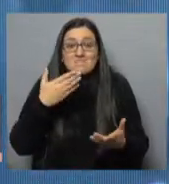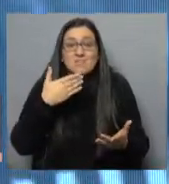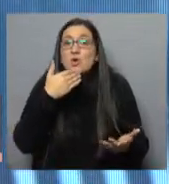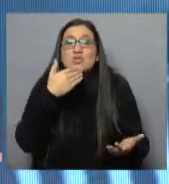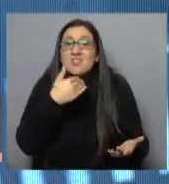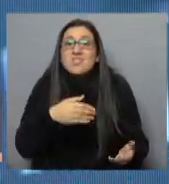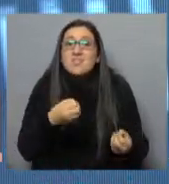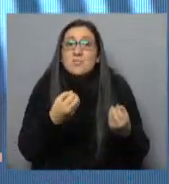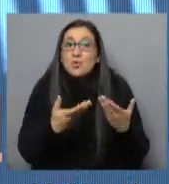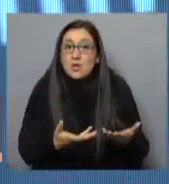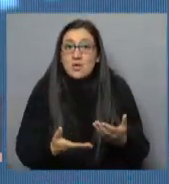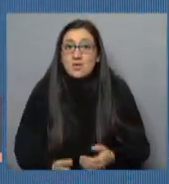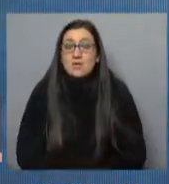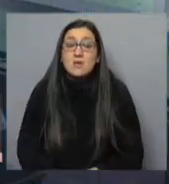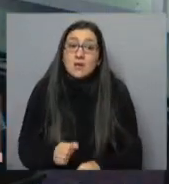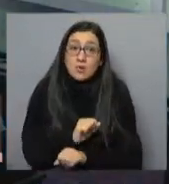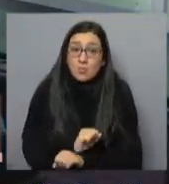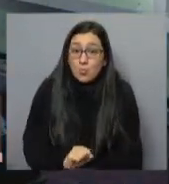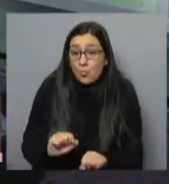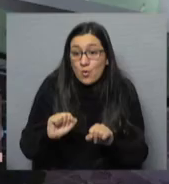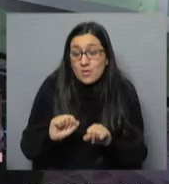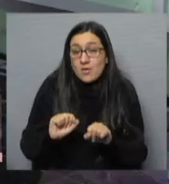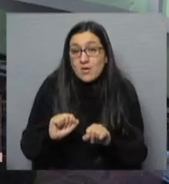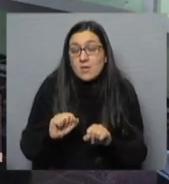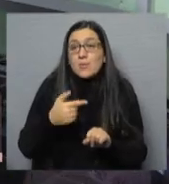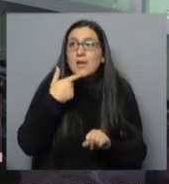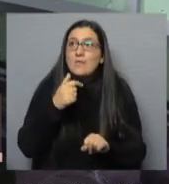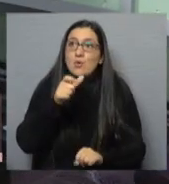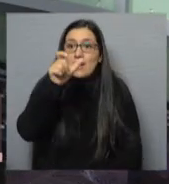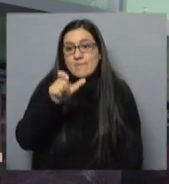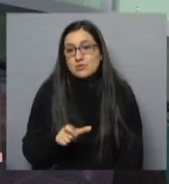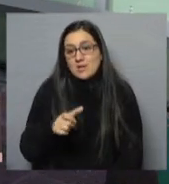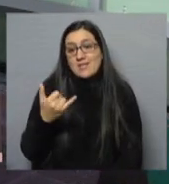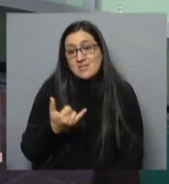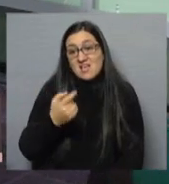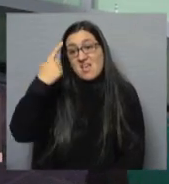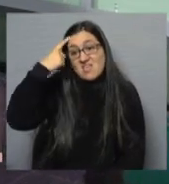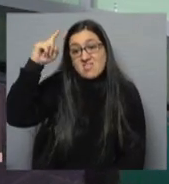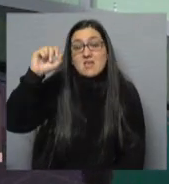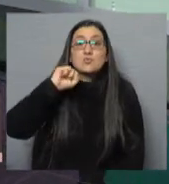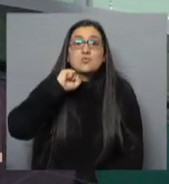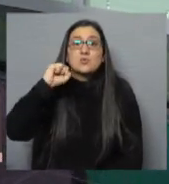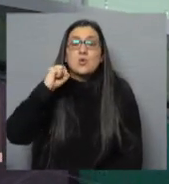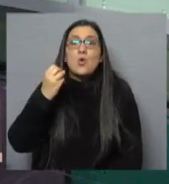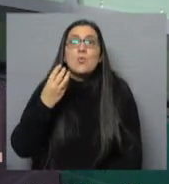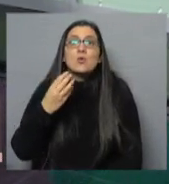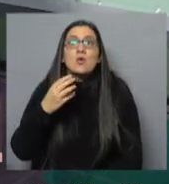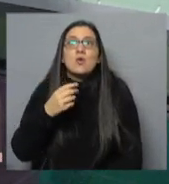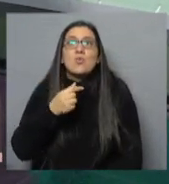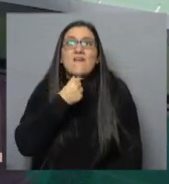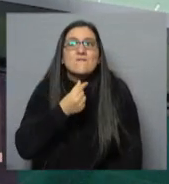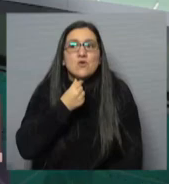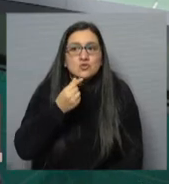incomprensibles. Puede pasar, por ejemplo, que la persona tenga ideas suicidas porque una voz le dice que se tiene que